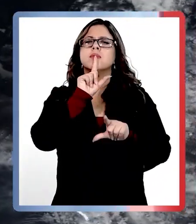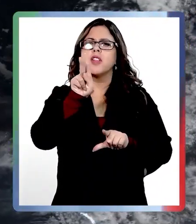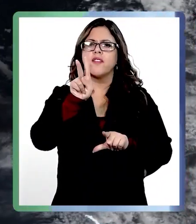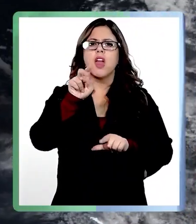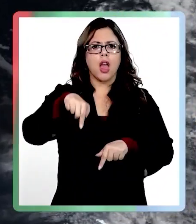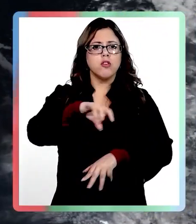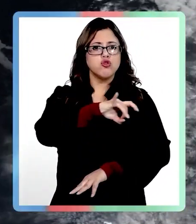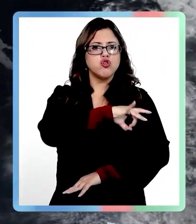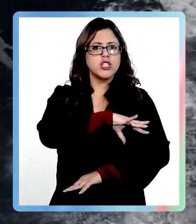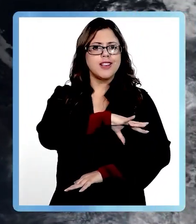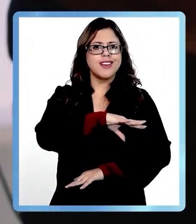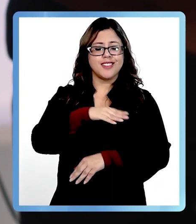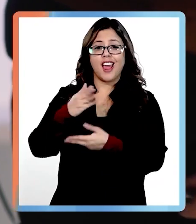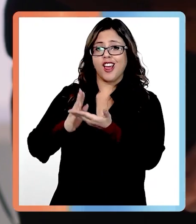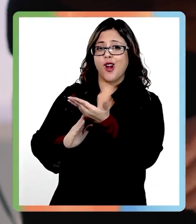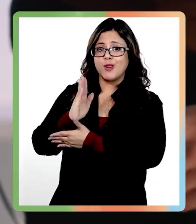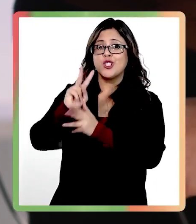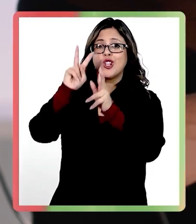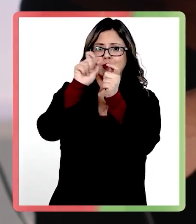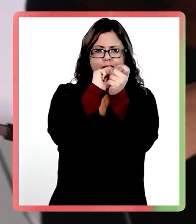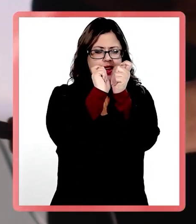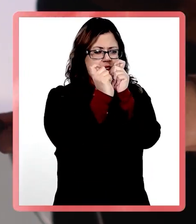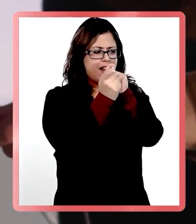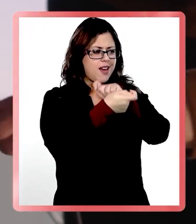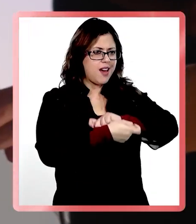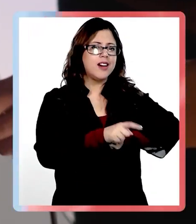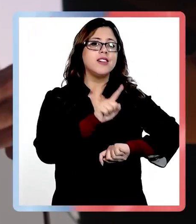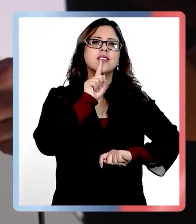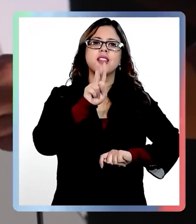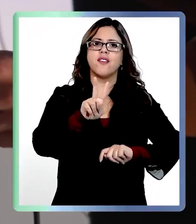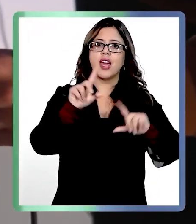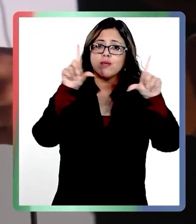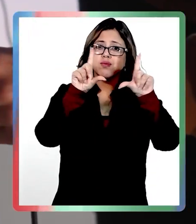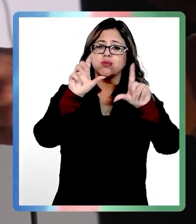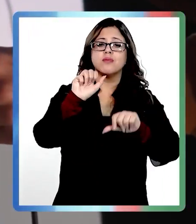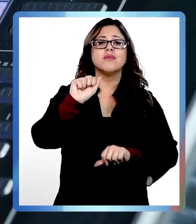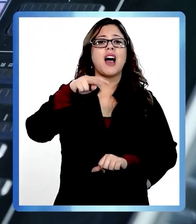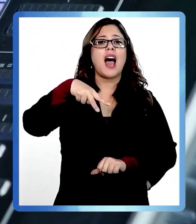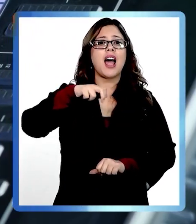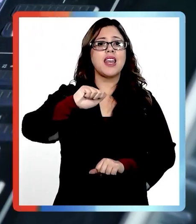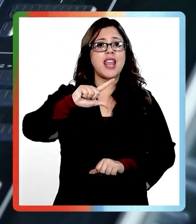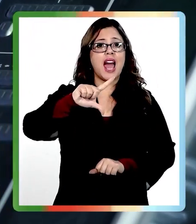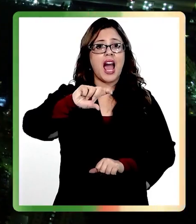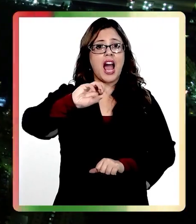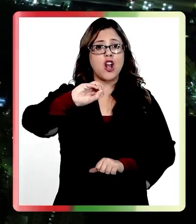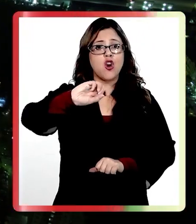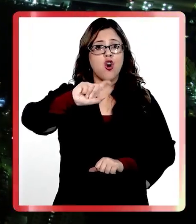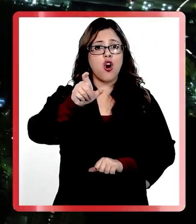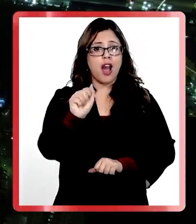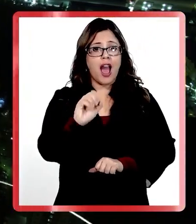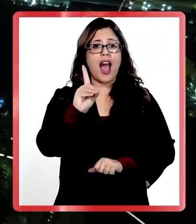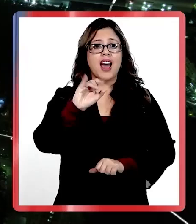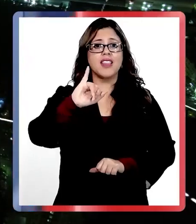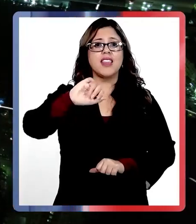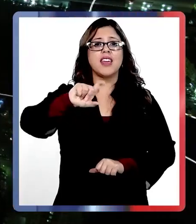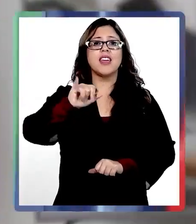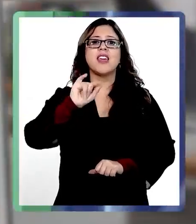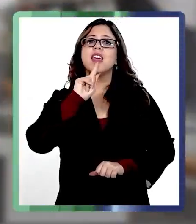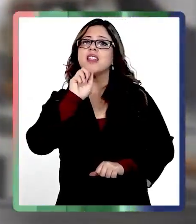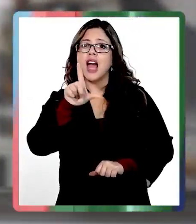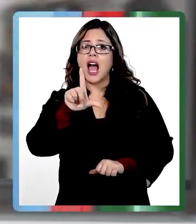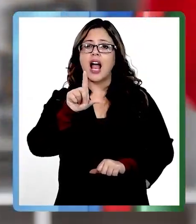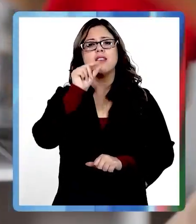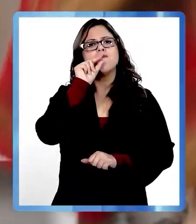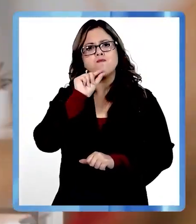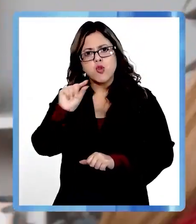televisión en nuestro país. Ya comenzó la transición de televisión análoga a digital y en pocos meses